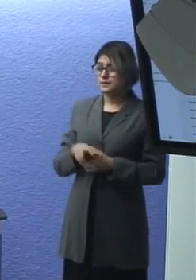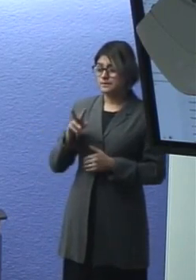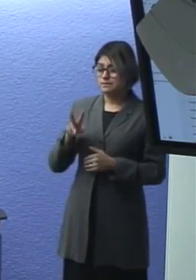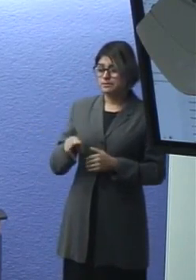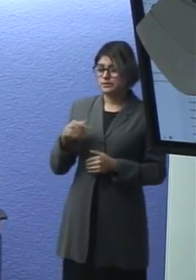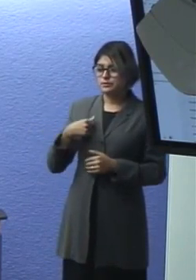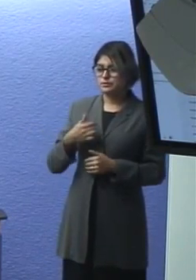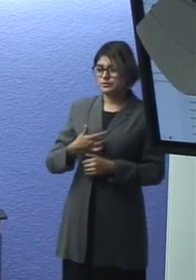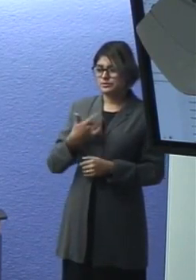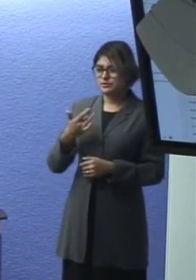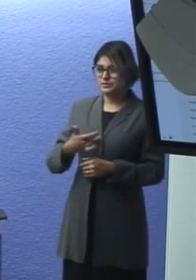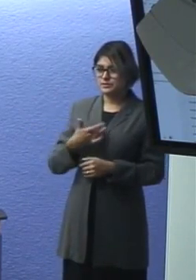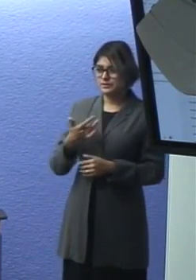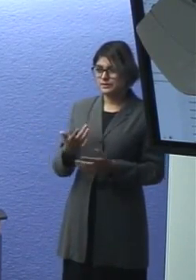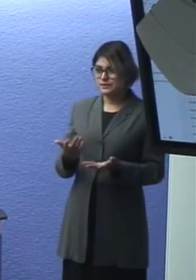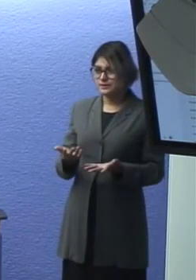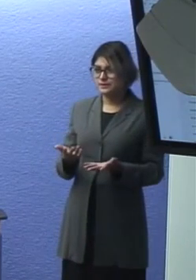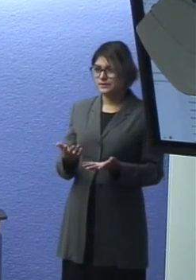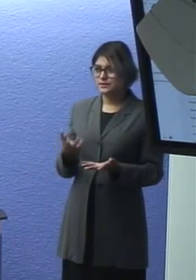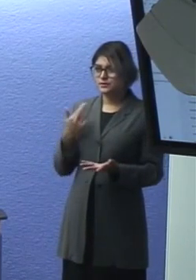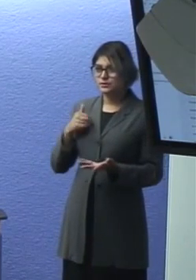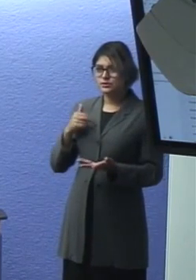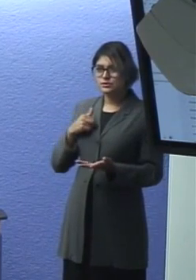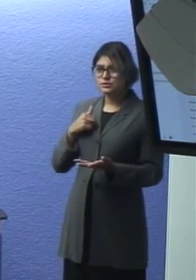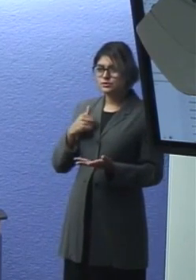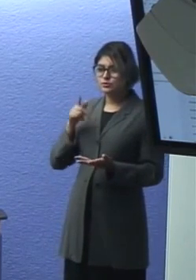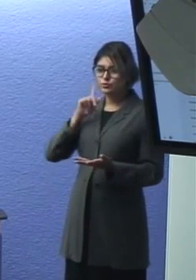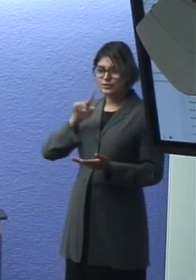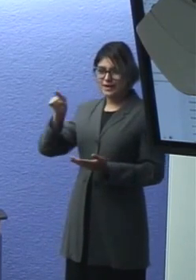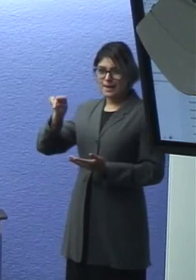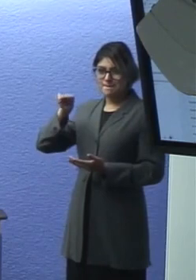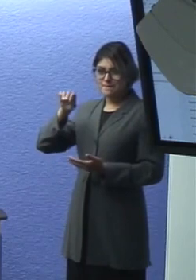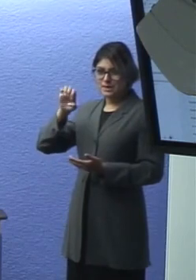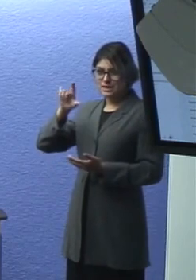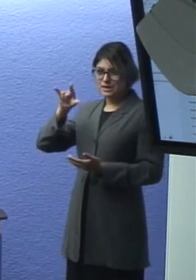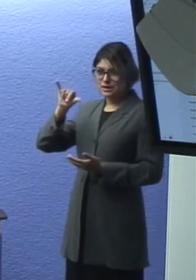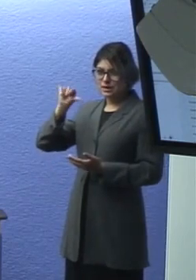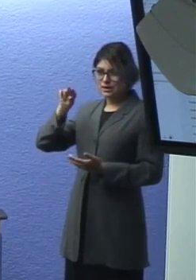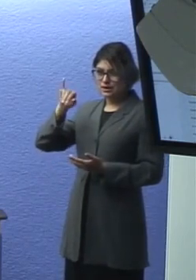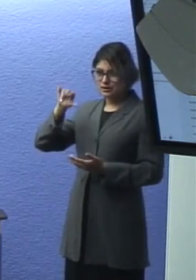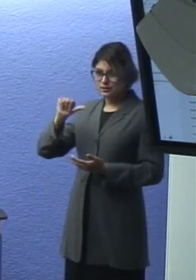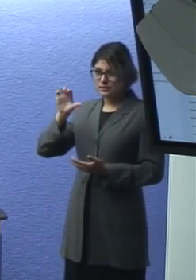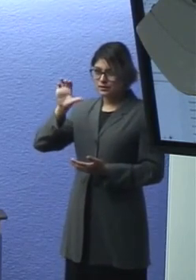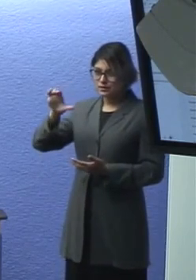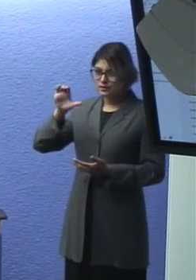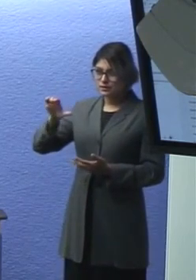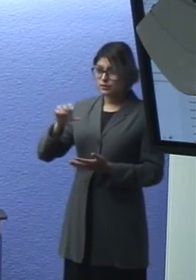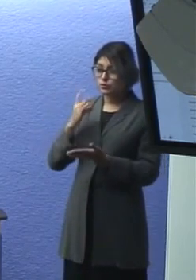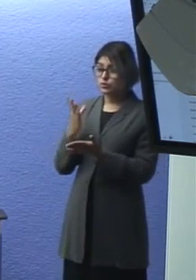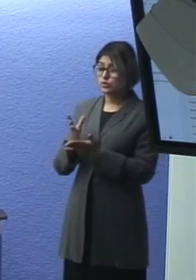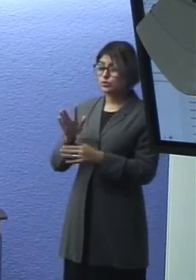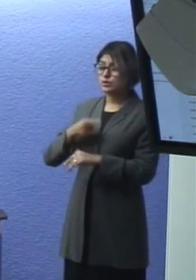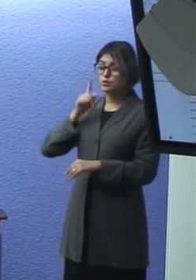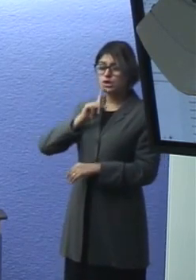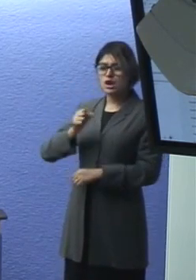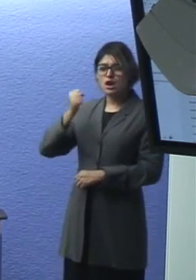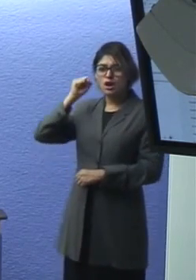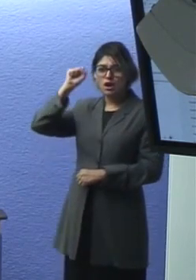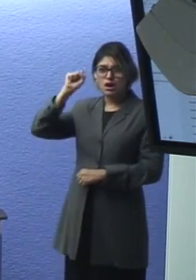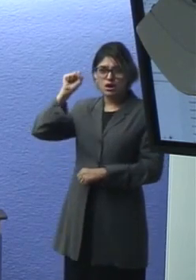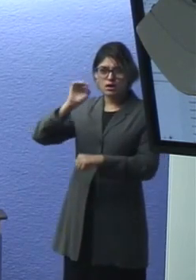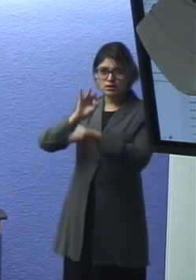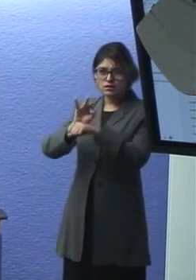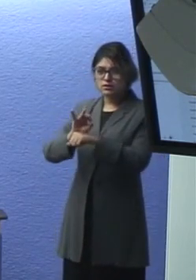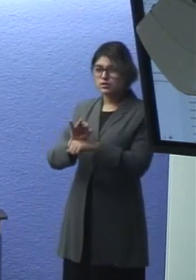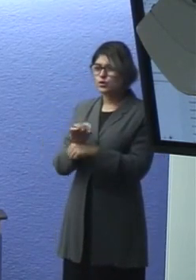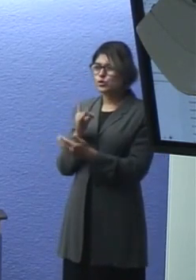de las razones por las que nos acercamos a Melania no solo era porque fuera una voz feminista, sino